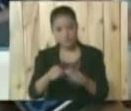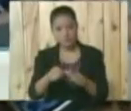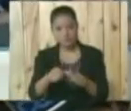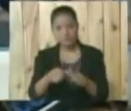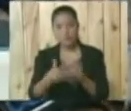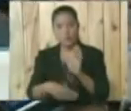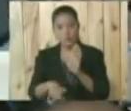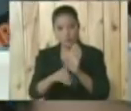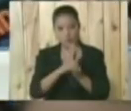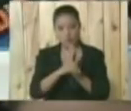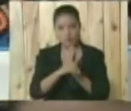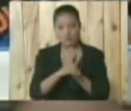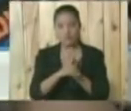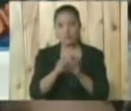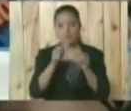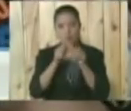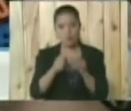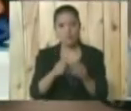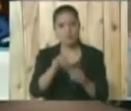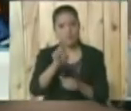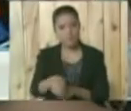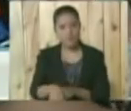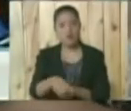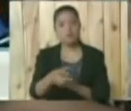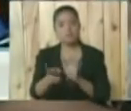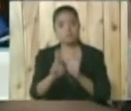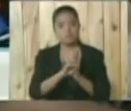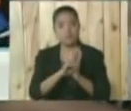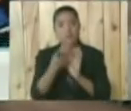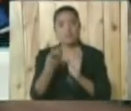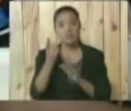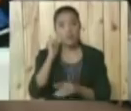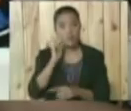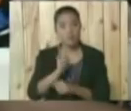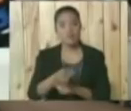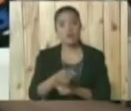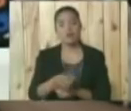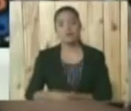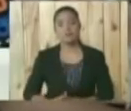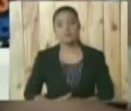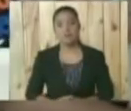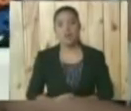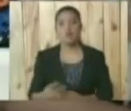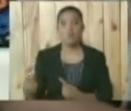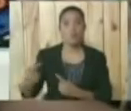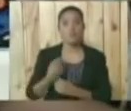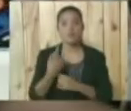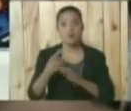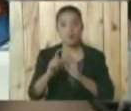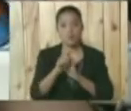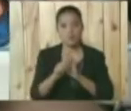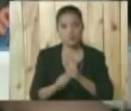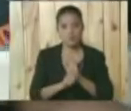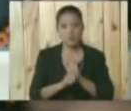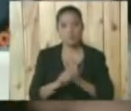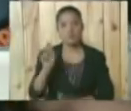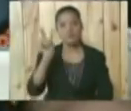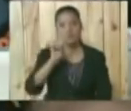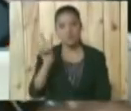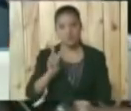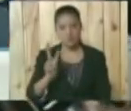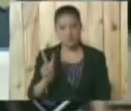los derechos, para preservar también el cumplimiento de los deberes a lo que nos obliga la Constitución de la República Bolivariana